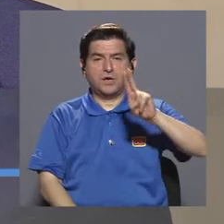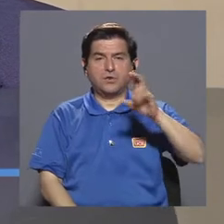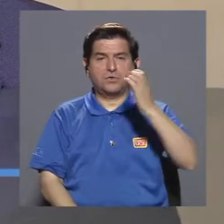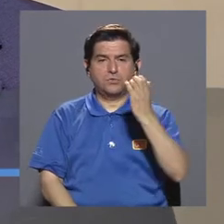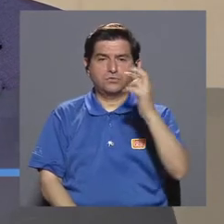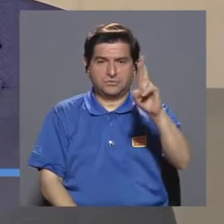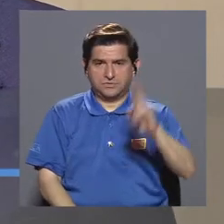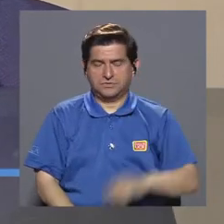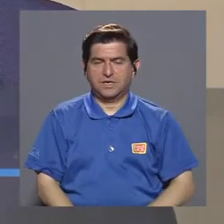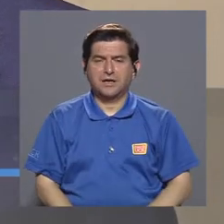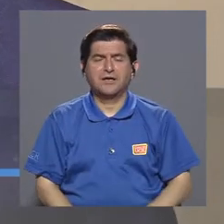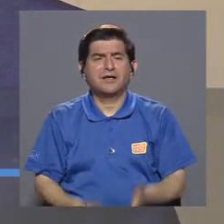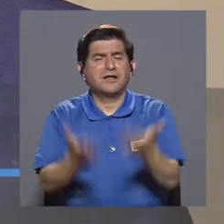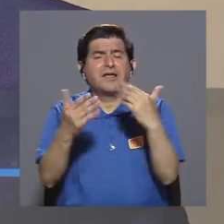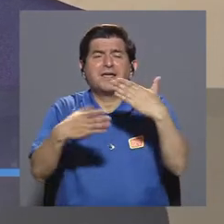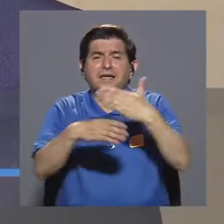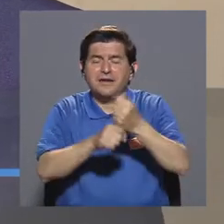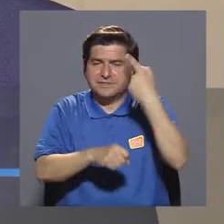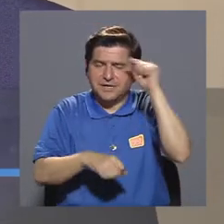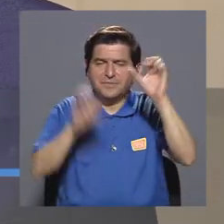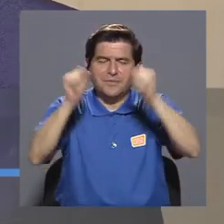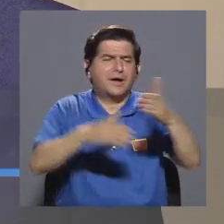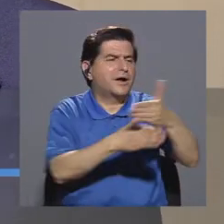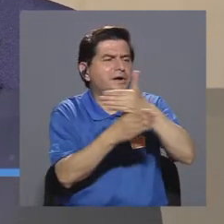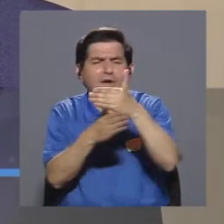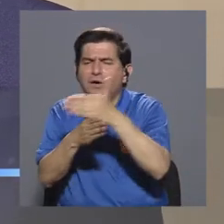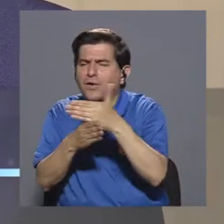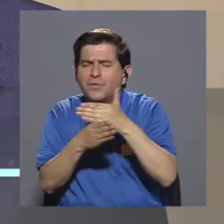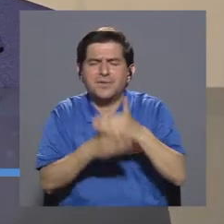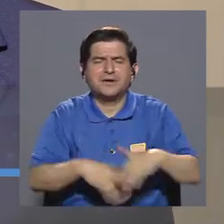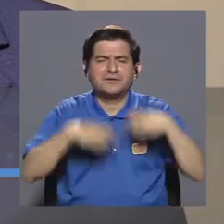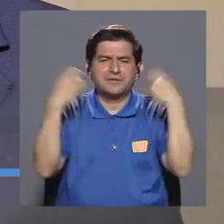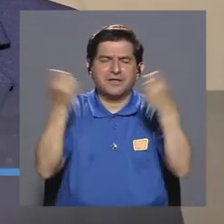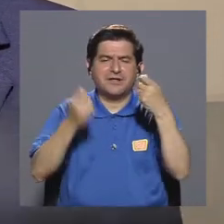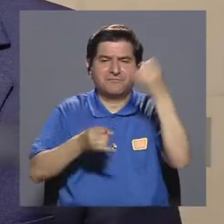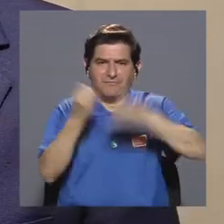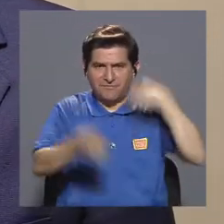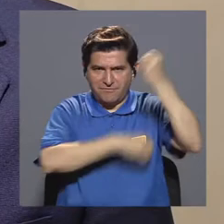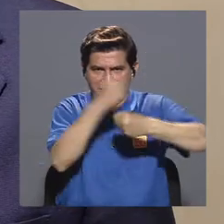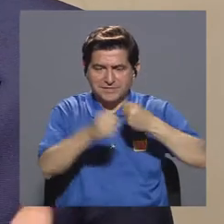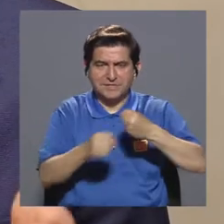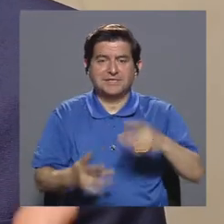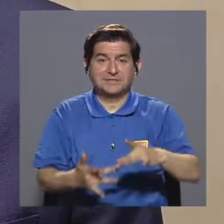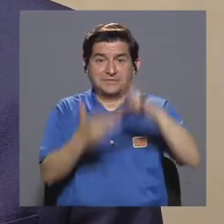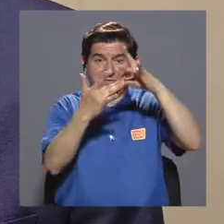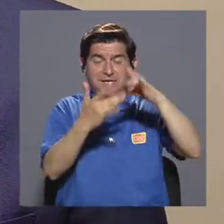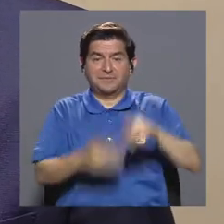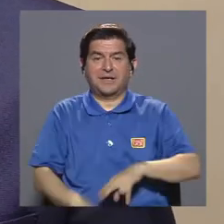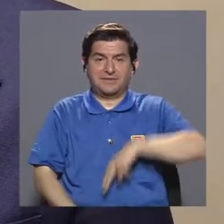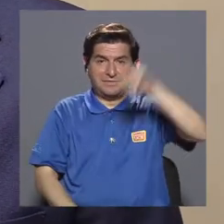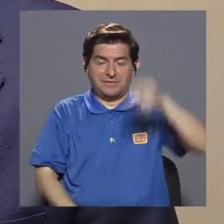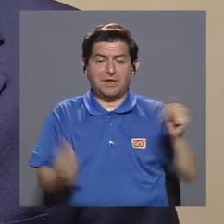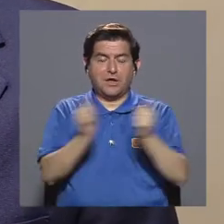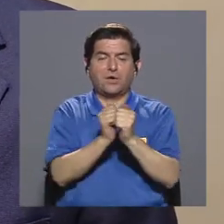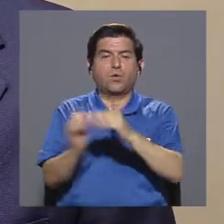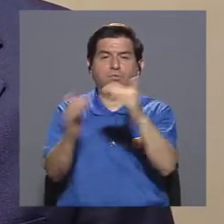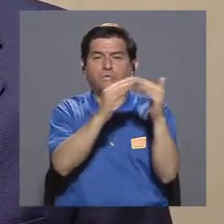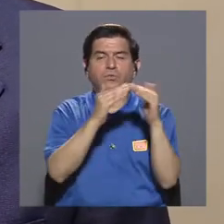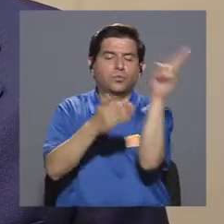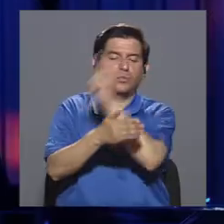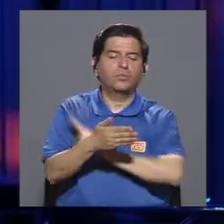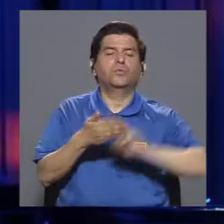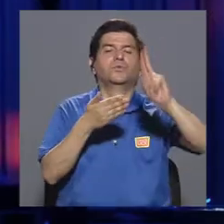la Universidad de Costa Rica quiere realizar para compartir estas fiestas de fin de año, especialmente las navideñas, con la